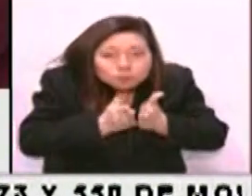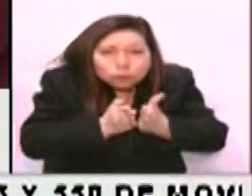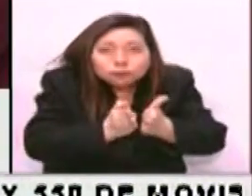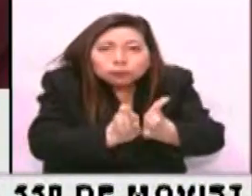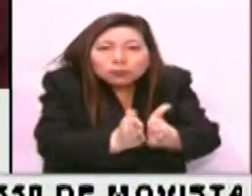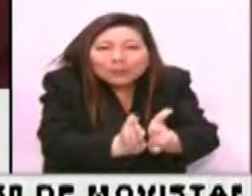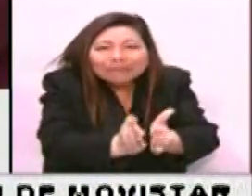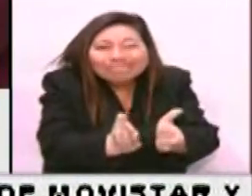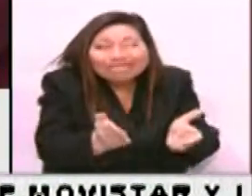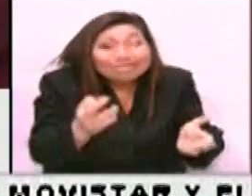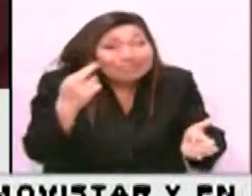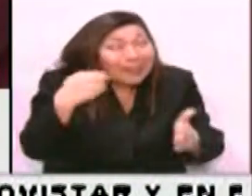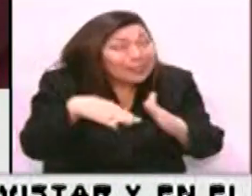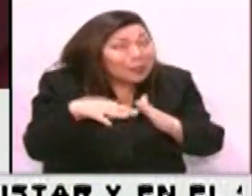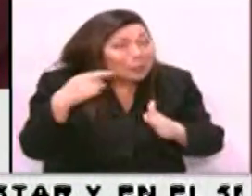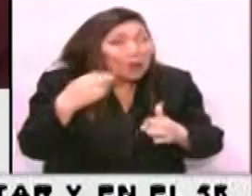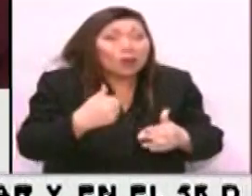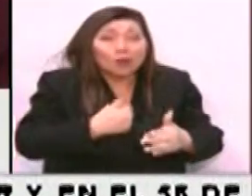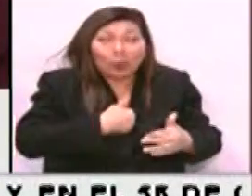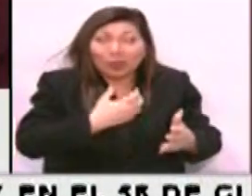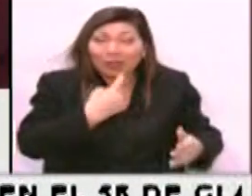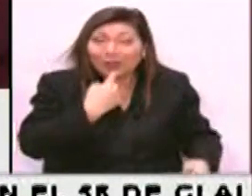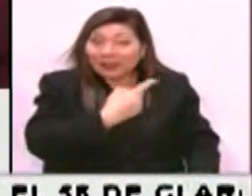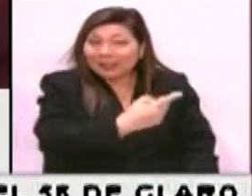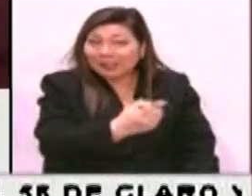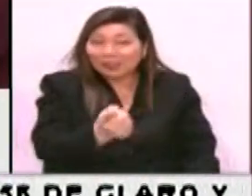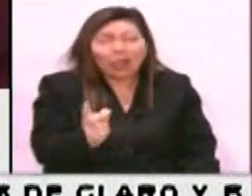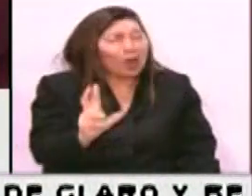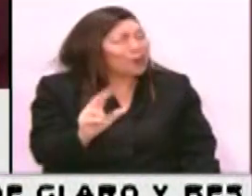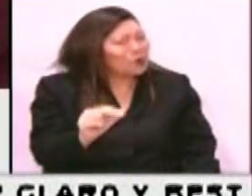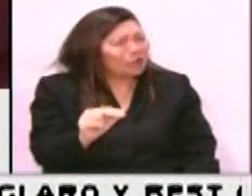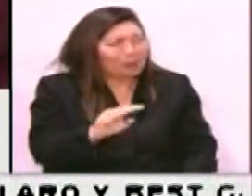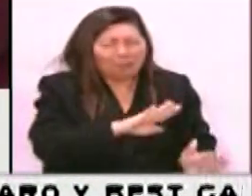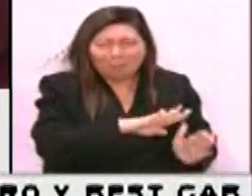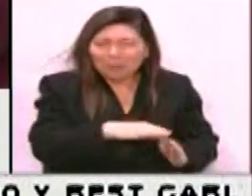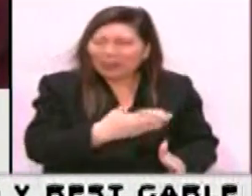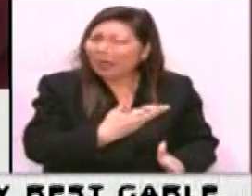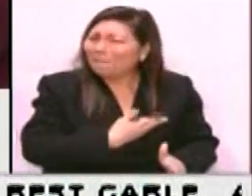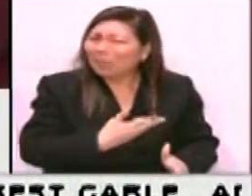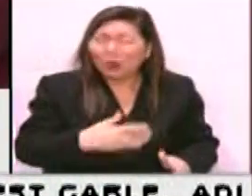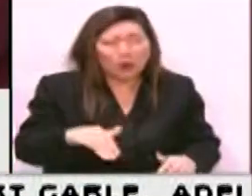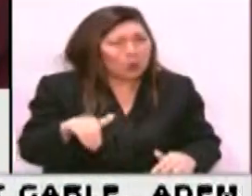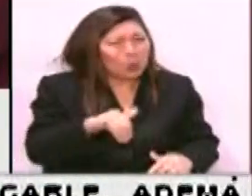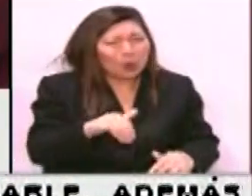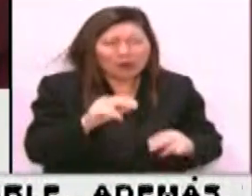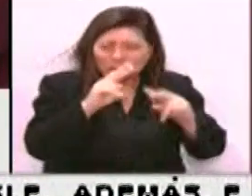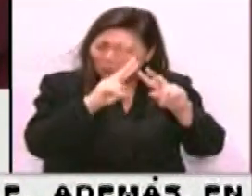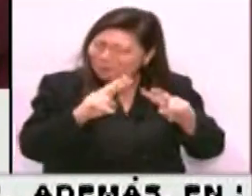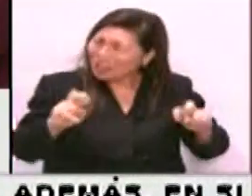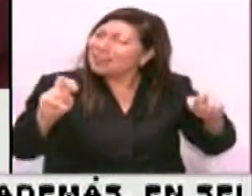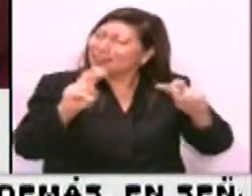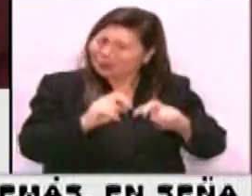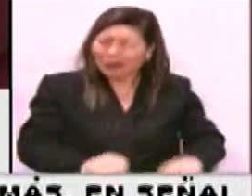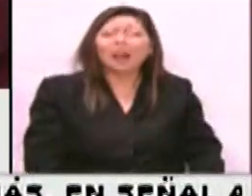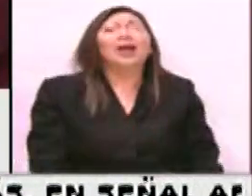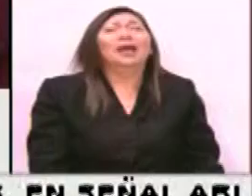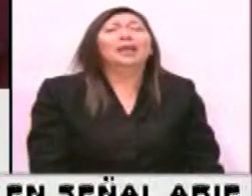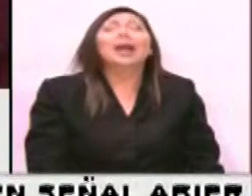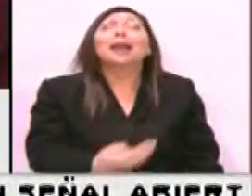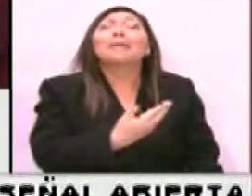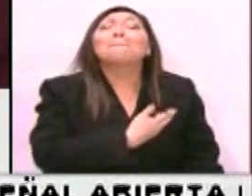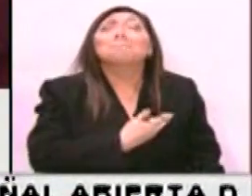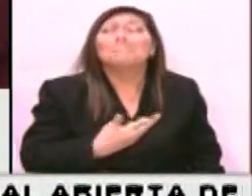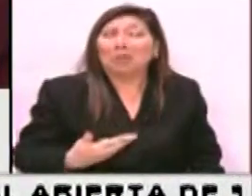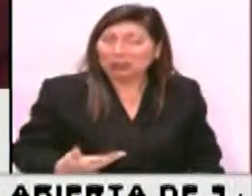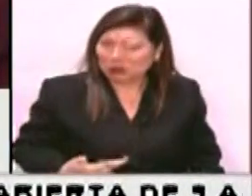canal. Yo quiero decirles, no vacar no es igual a no investigar. Y el